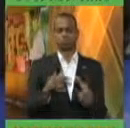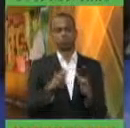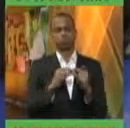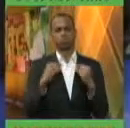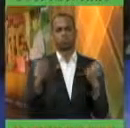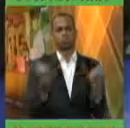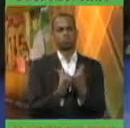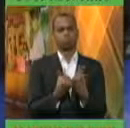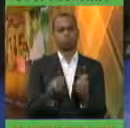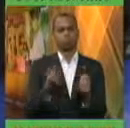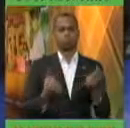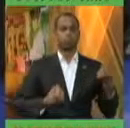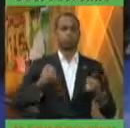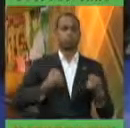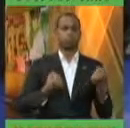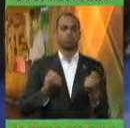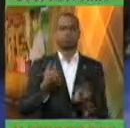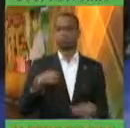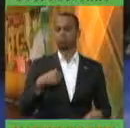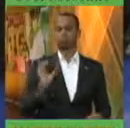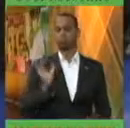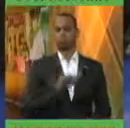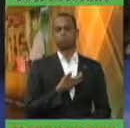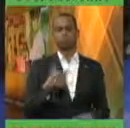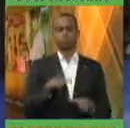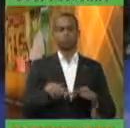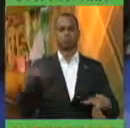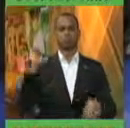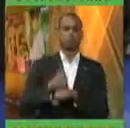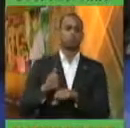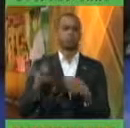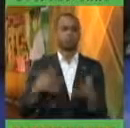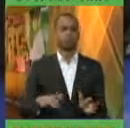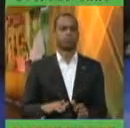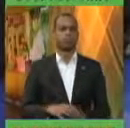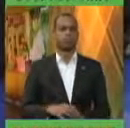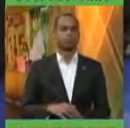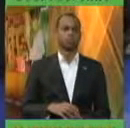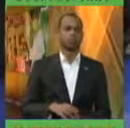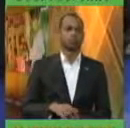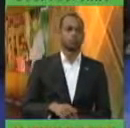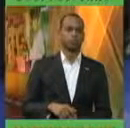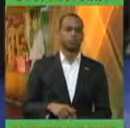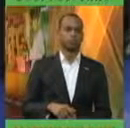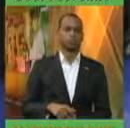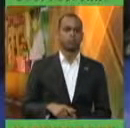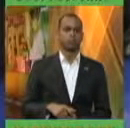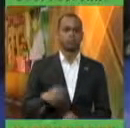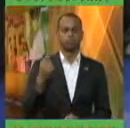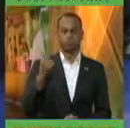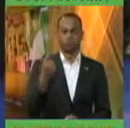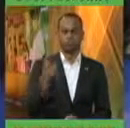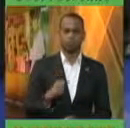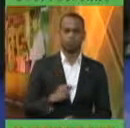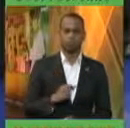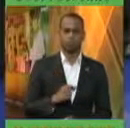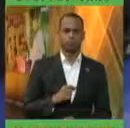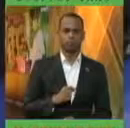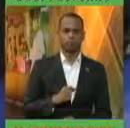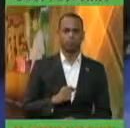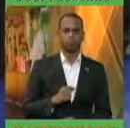de choferes que dieron nos colocamos aquí y punto somos padres de familia etcétera etcétera etcétera